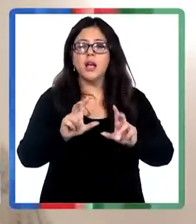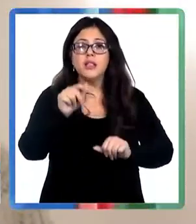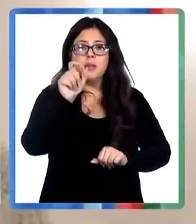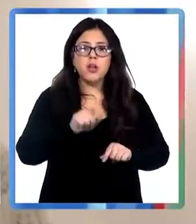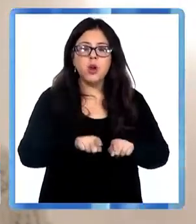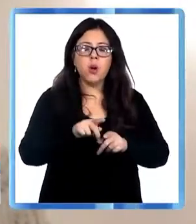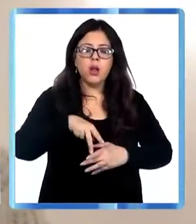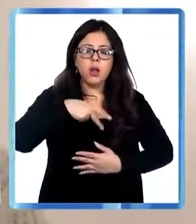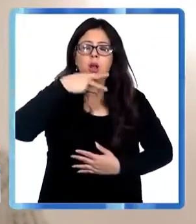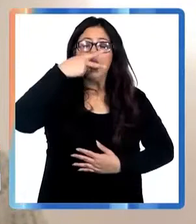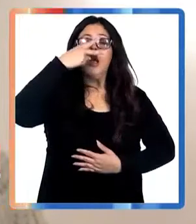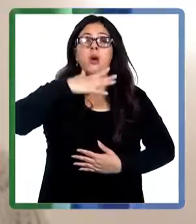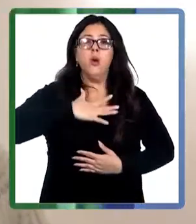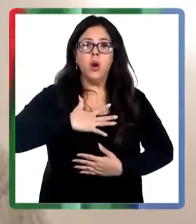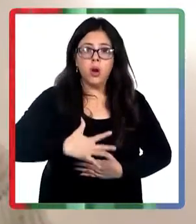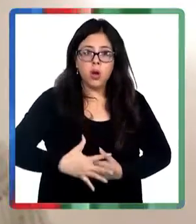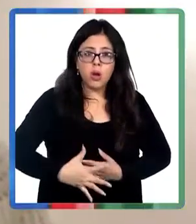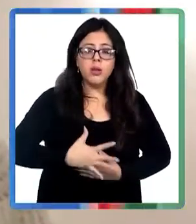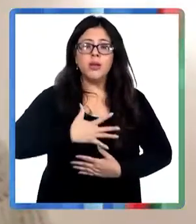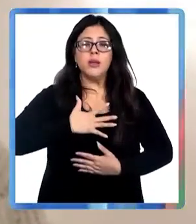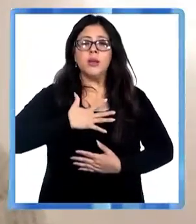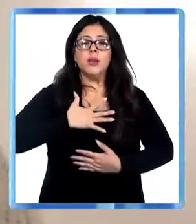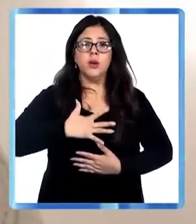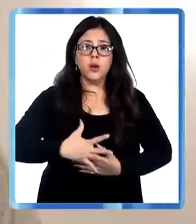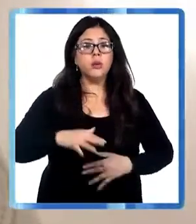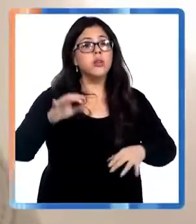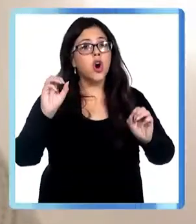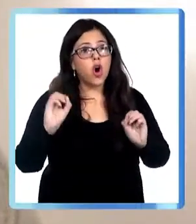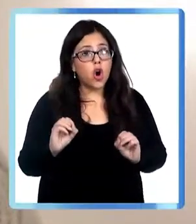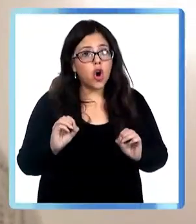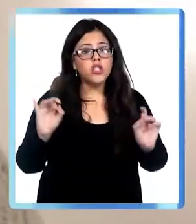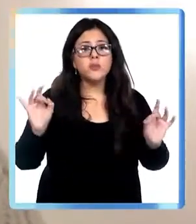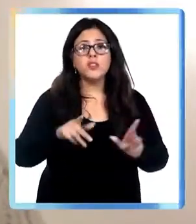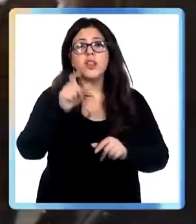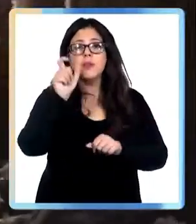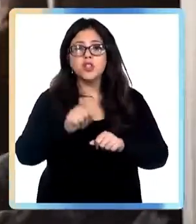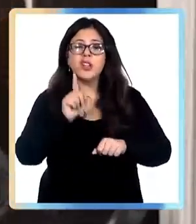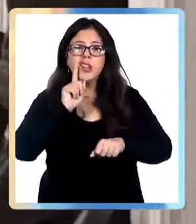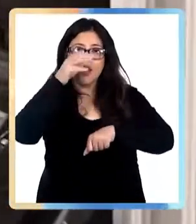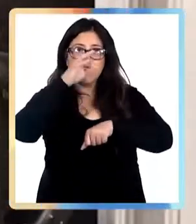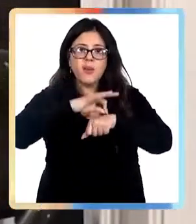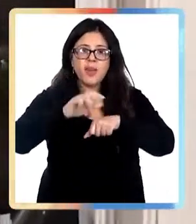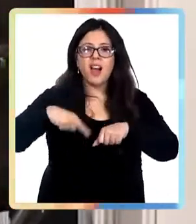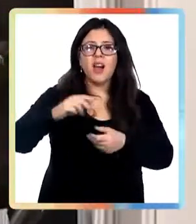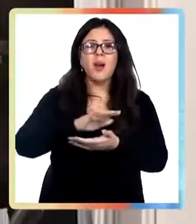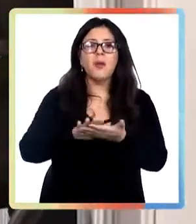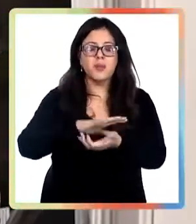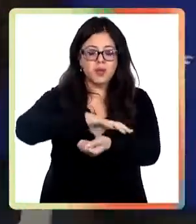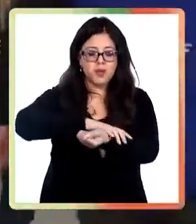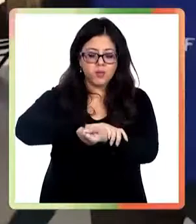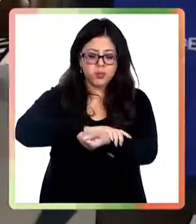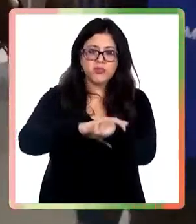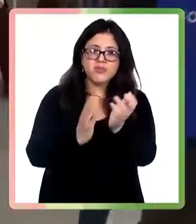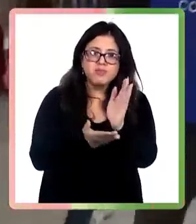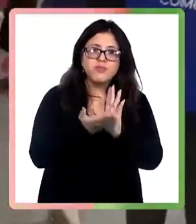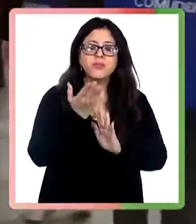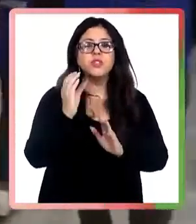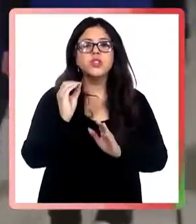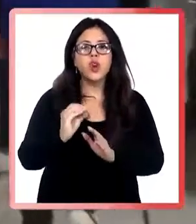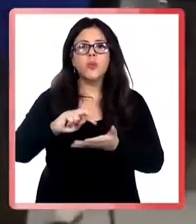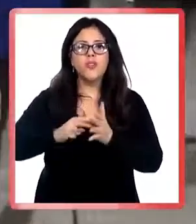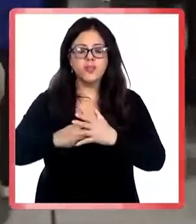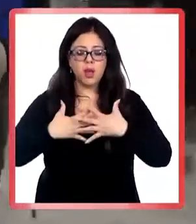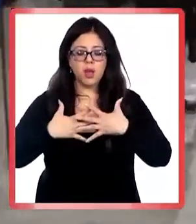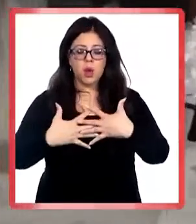tiene dificultad respiratoria, si el paciente tiene alguna patología de base, por ejemplo, hipertensión, o alguna